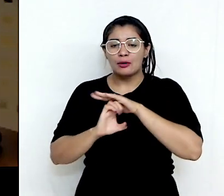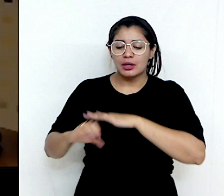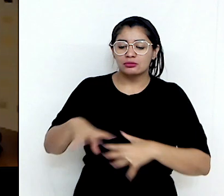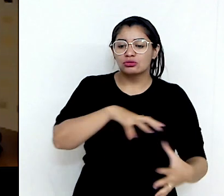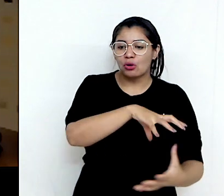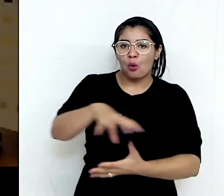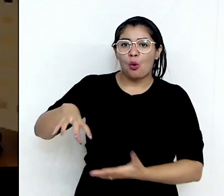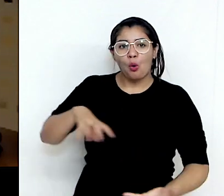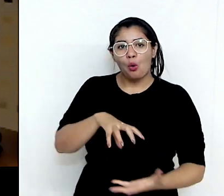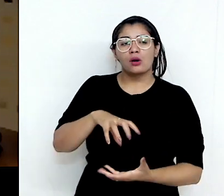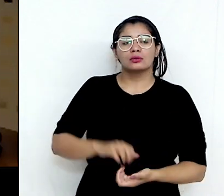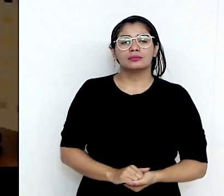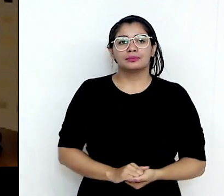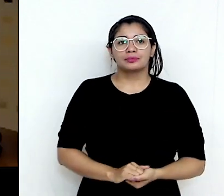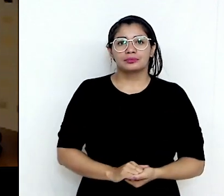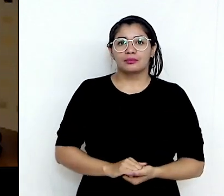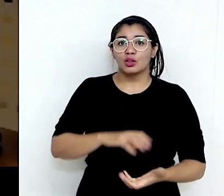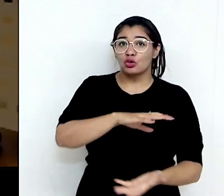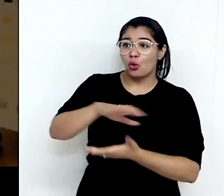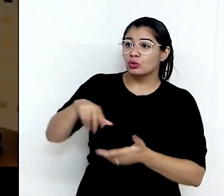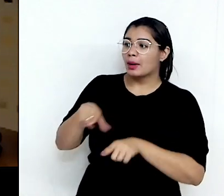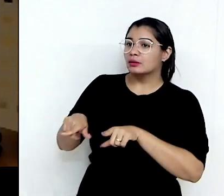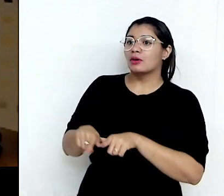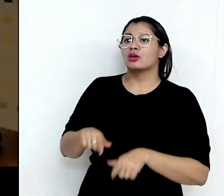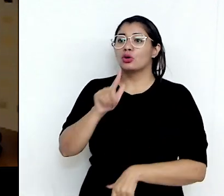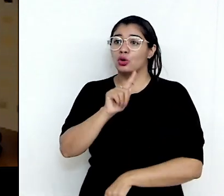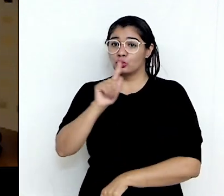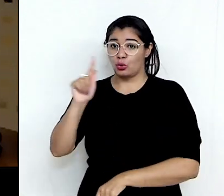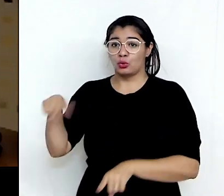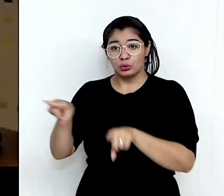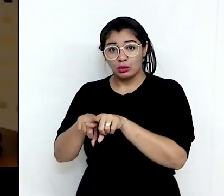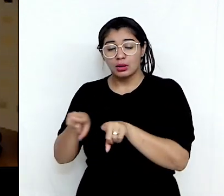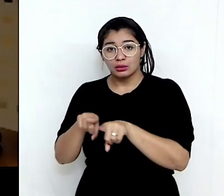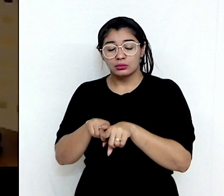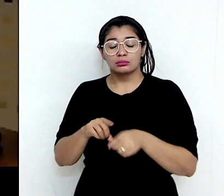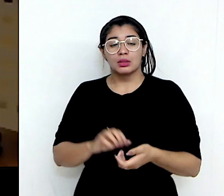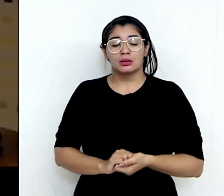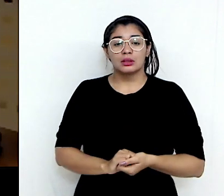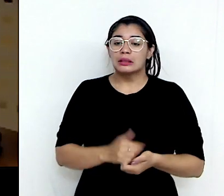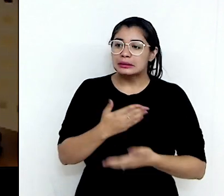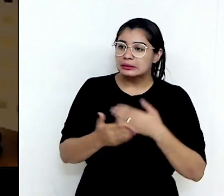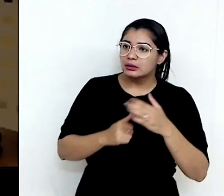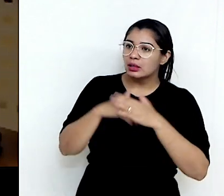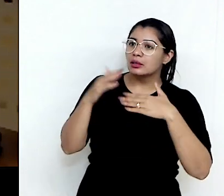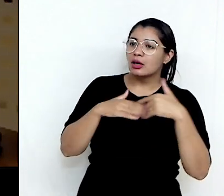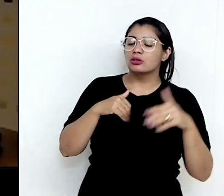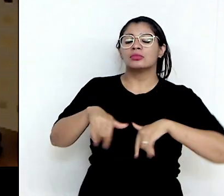mundial como Oracle, Microsoft y Google, que requieren estas conexiones de alta capacidad para poder